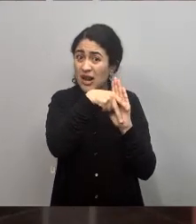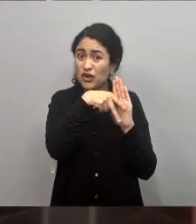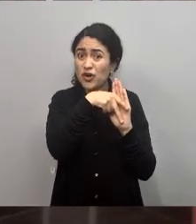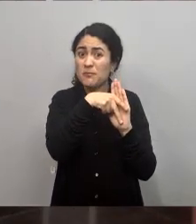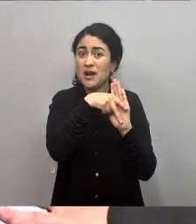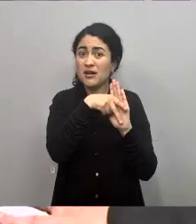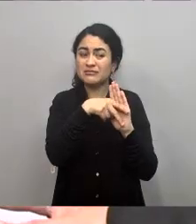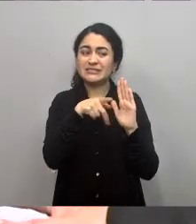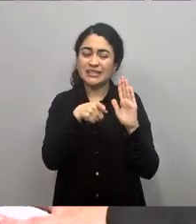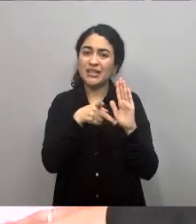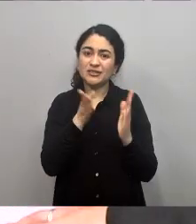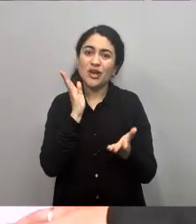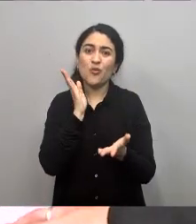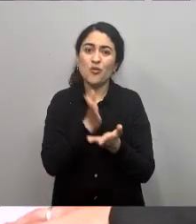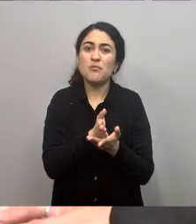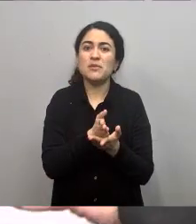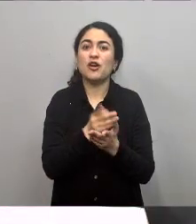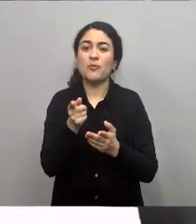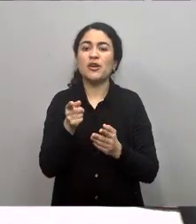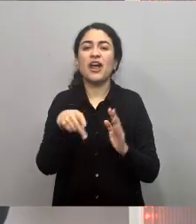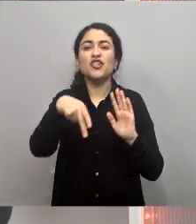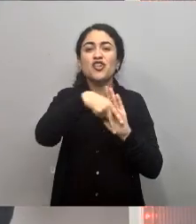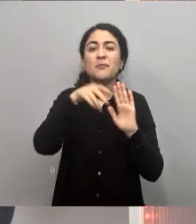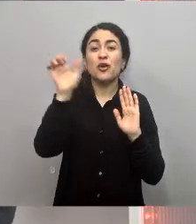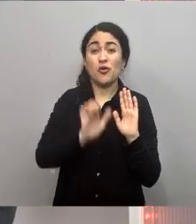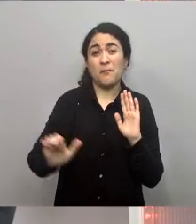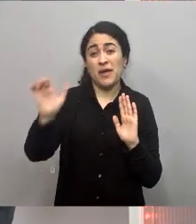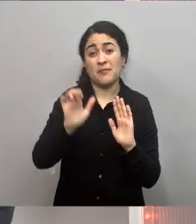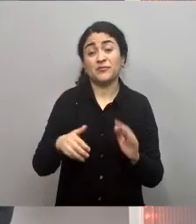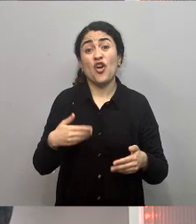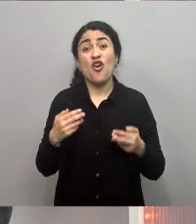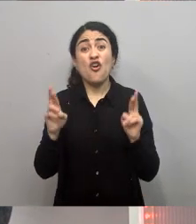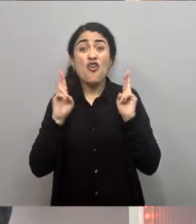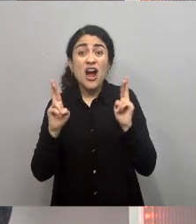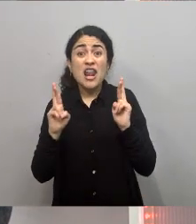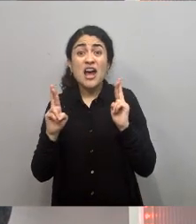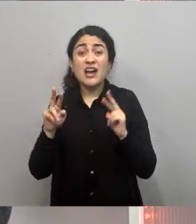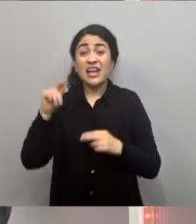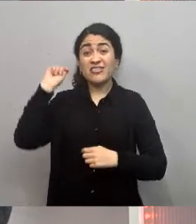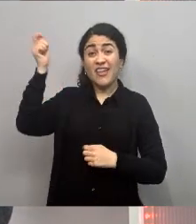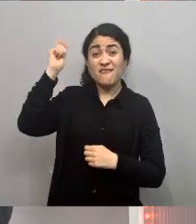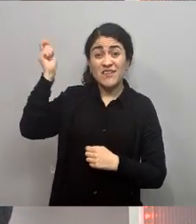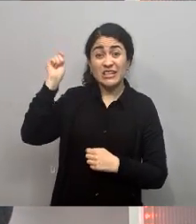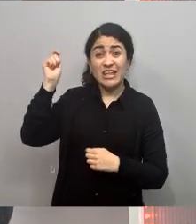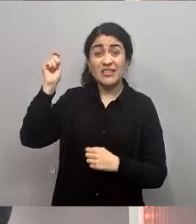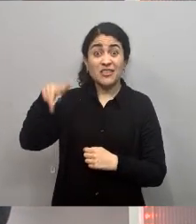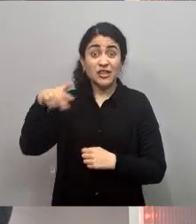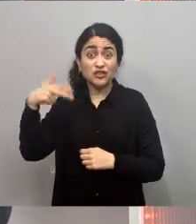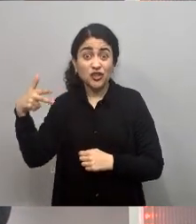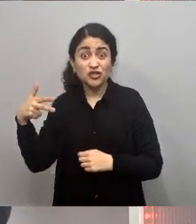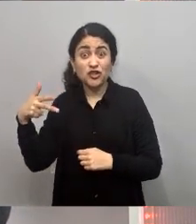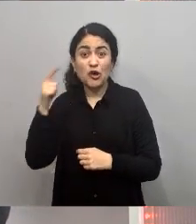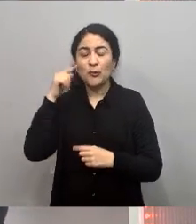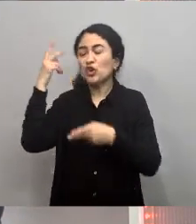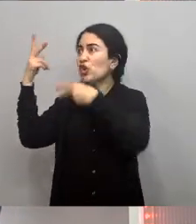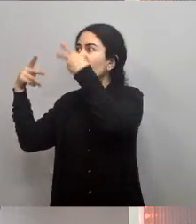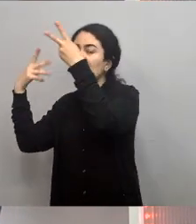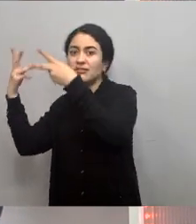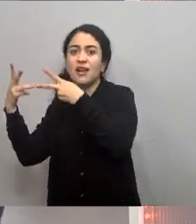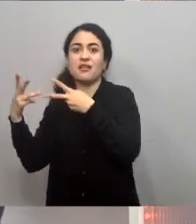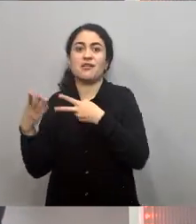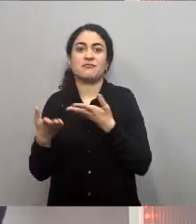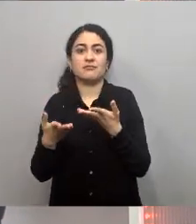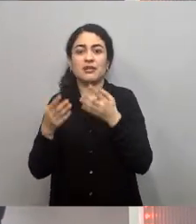tienen fijadas las normativas europeas. Que ojalá estas fiestas patrias que han pasado, ¿no es cierto?, no signifiquen una humadera en el camino